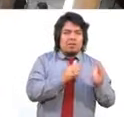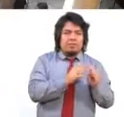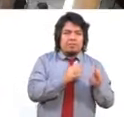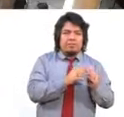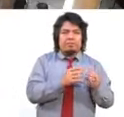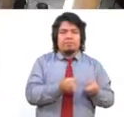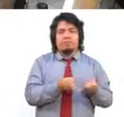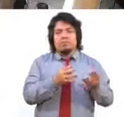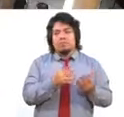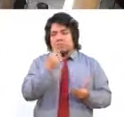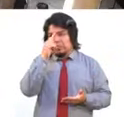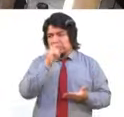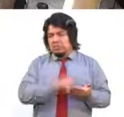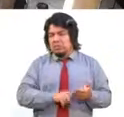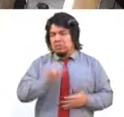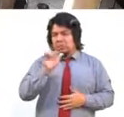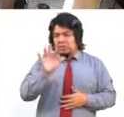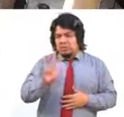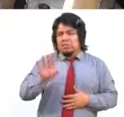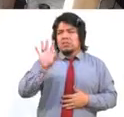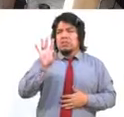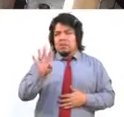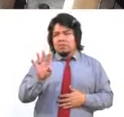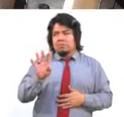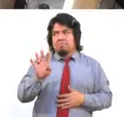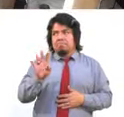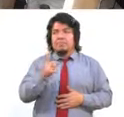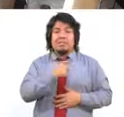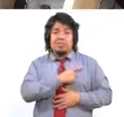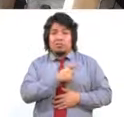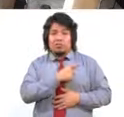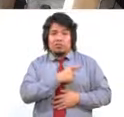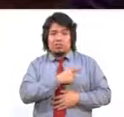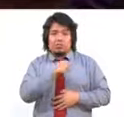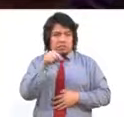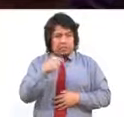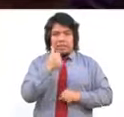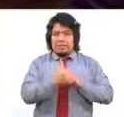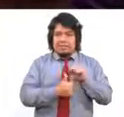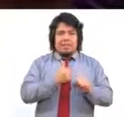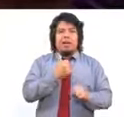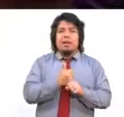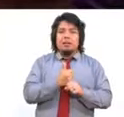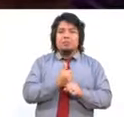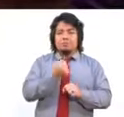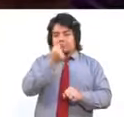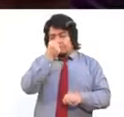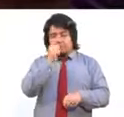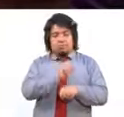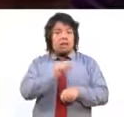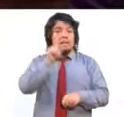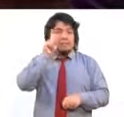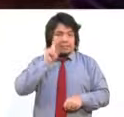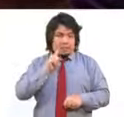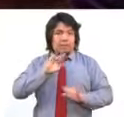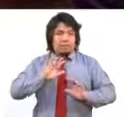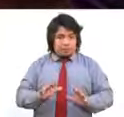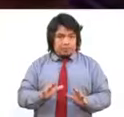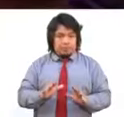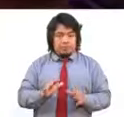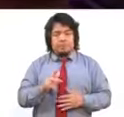Son más, los 54 casos solo hablan de las medidas de este año desde la Secretaría de las Mujeres. Y si